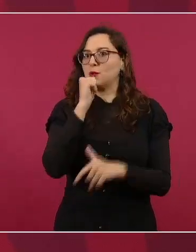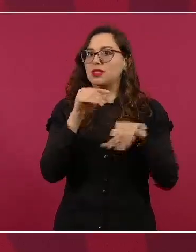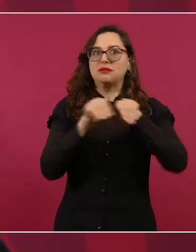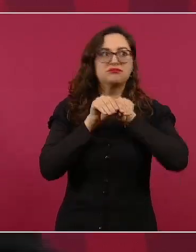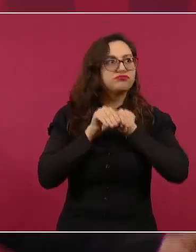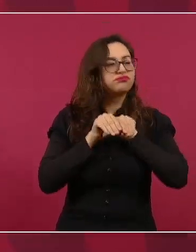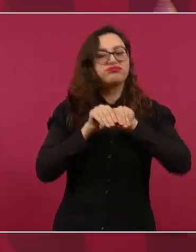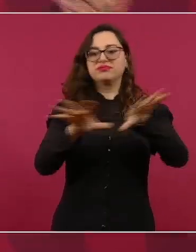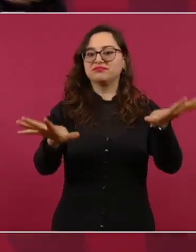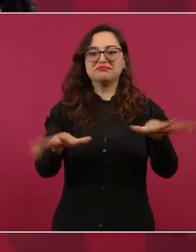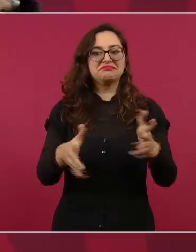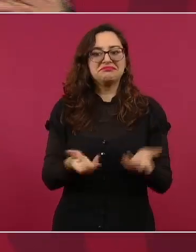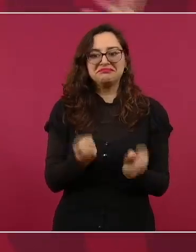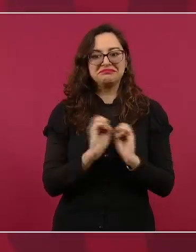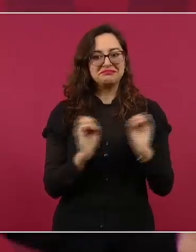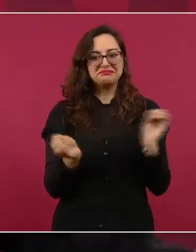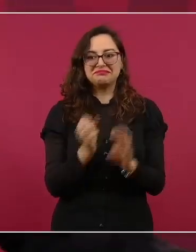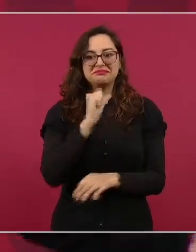Porque